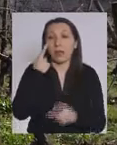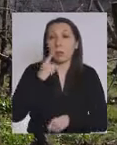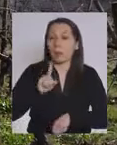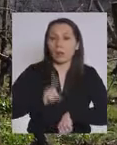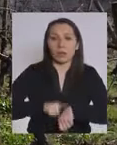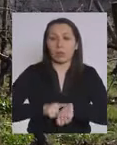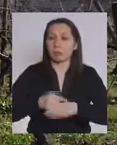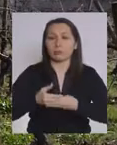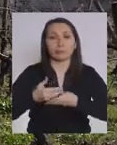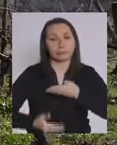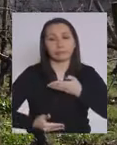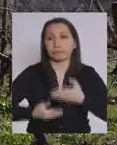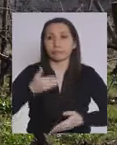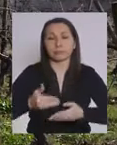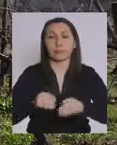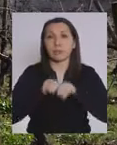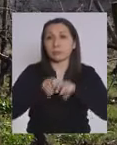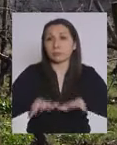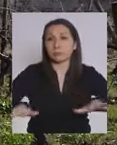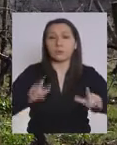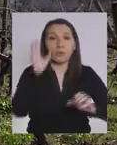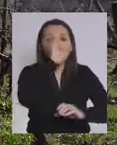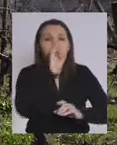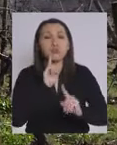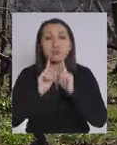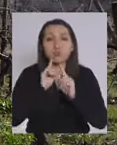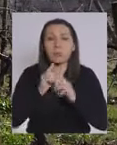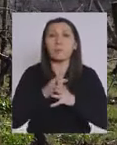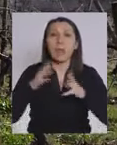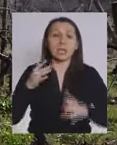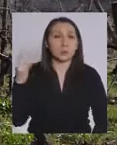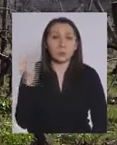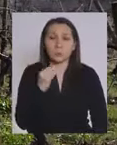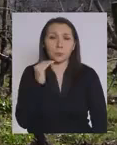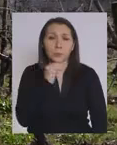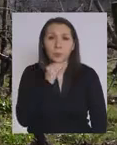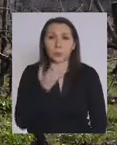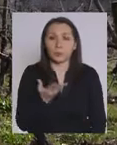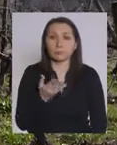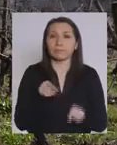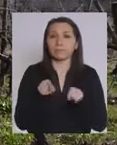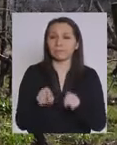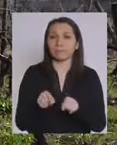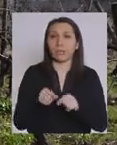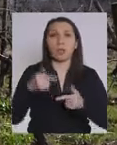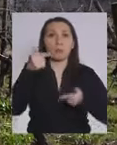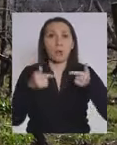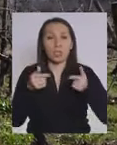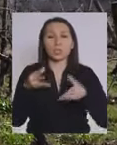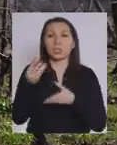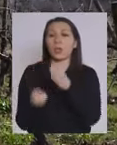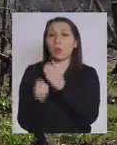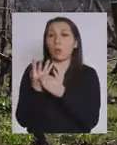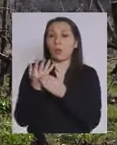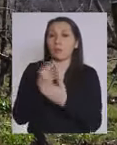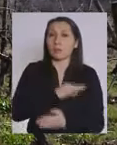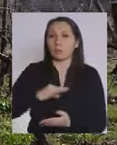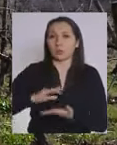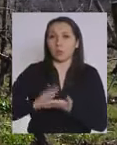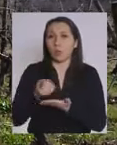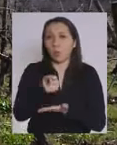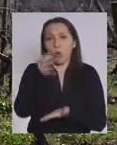tiempo pasa y el testeo masivo es cada vez más urgente como parte de las nuevas políticas del minsal que viene a